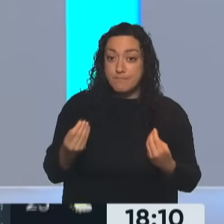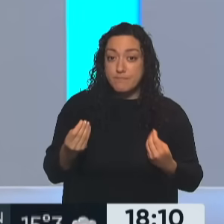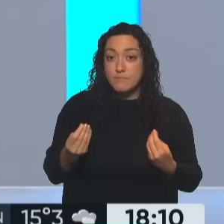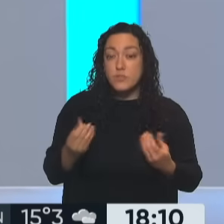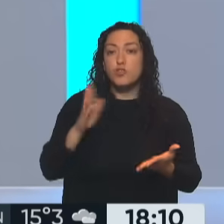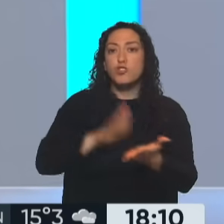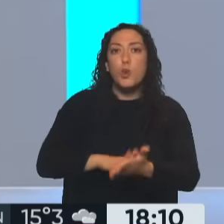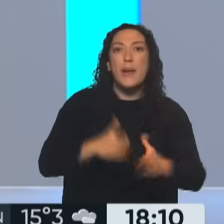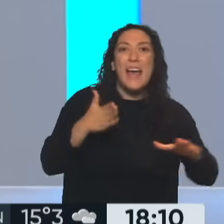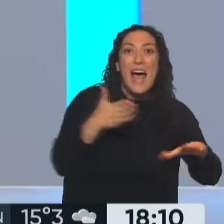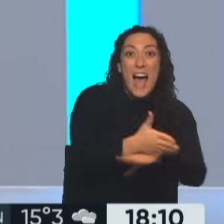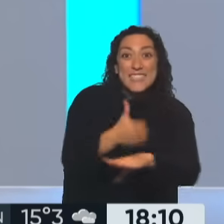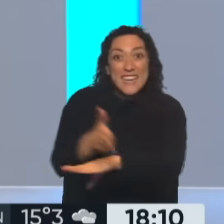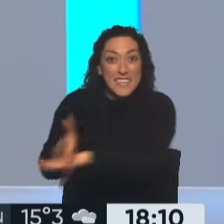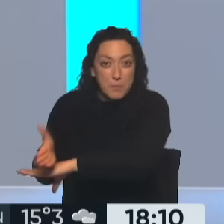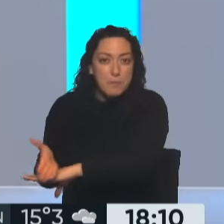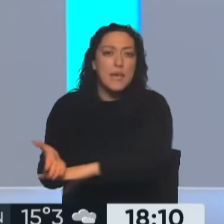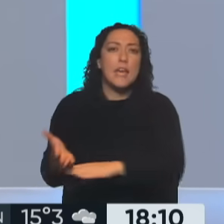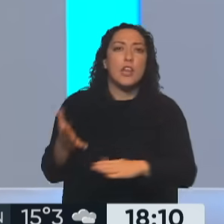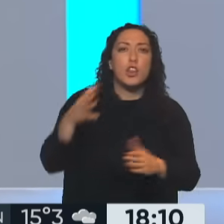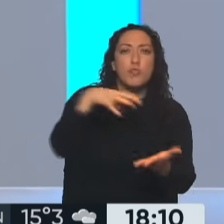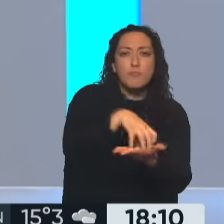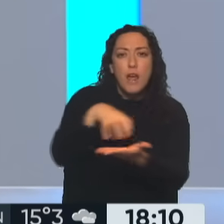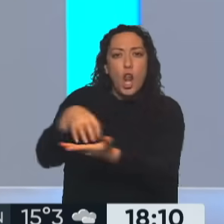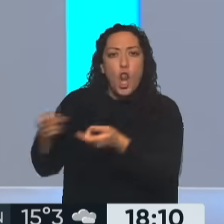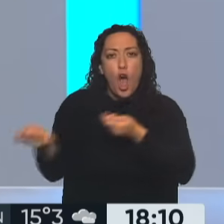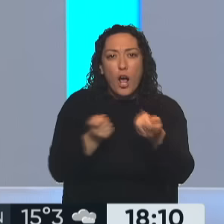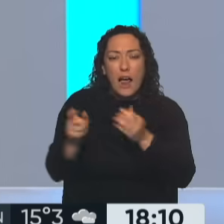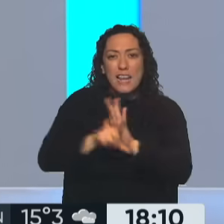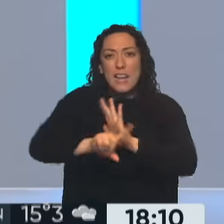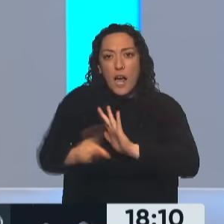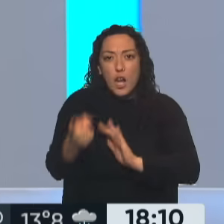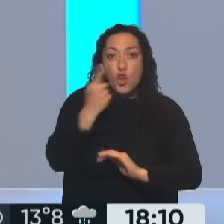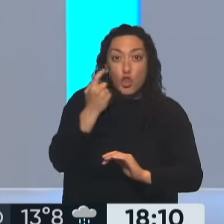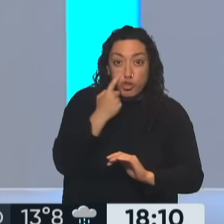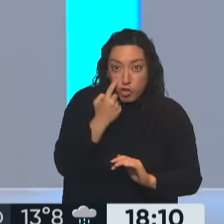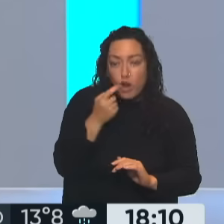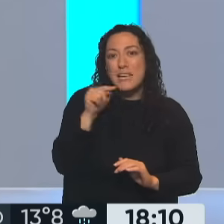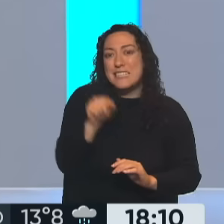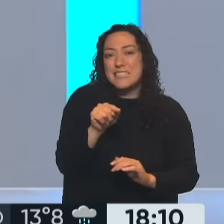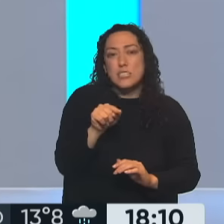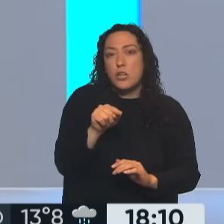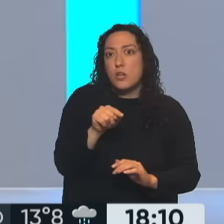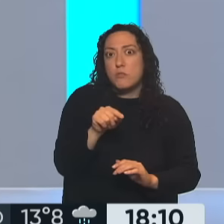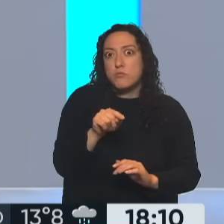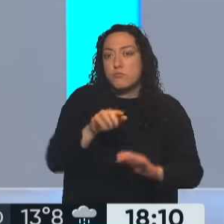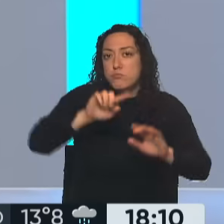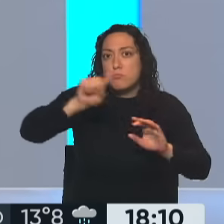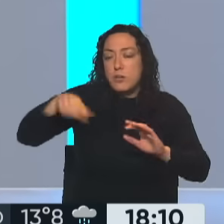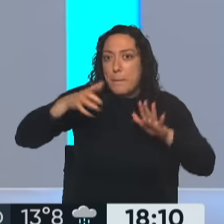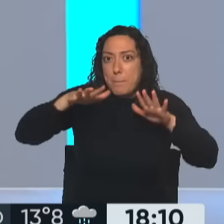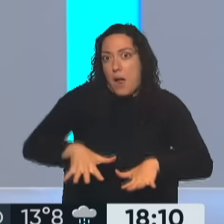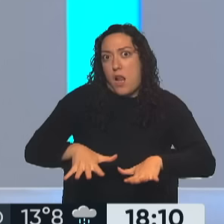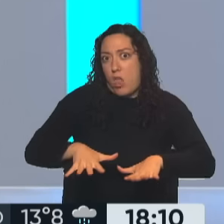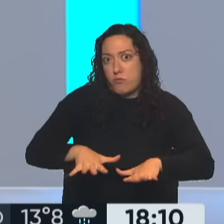los allanamientos y los controles sobre las cuevas financieras, sobre todo de la City porteña, le puso en un freezer prácticamente las